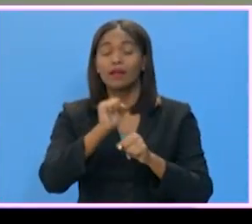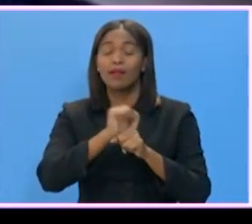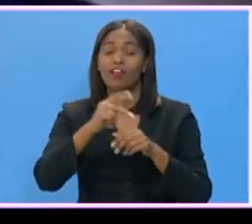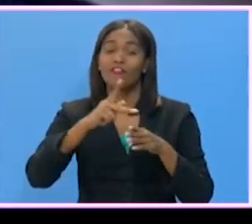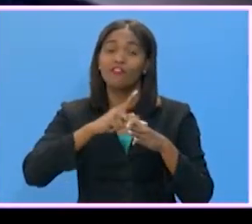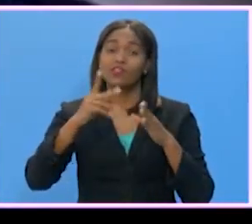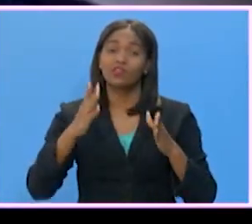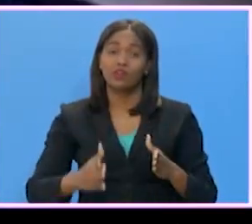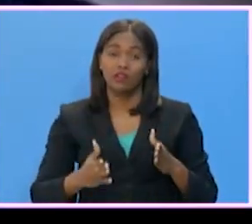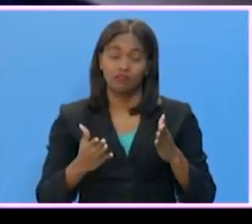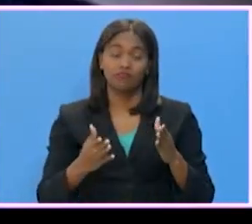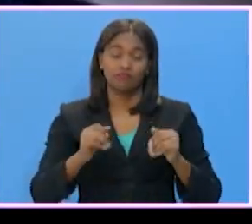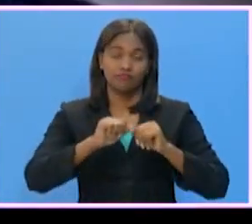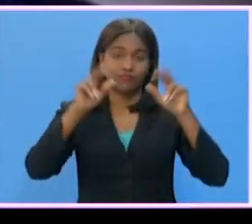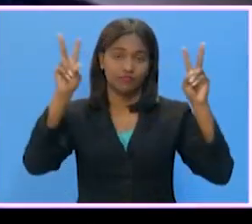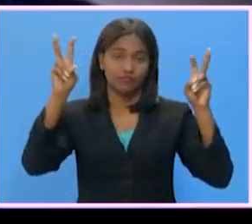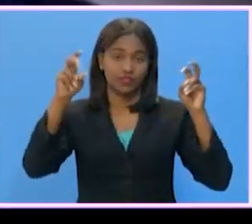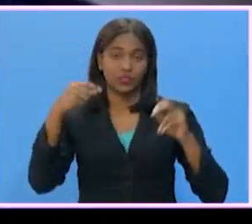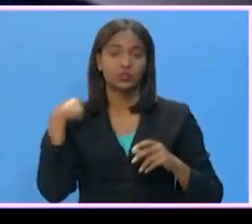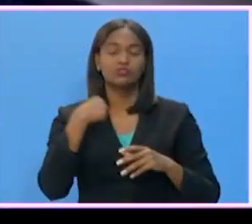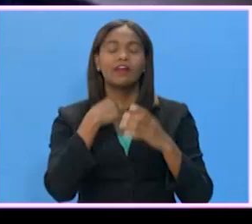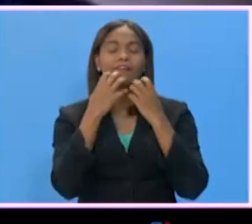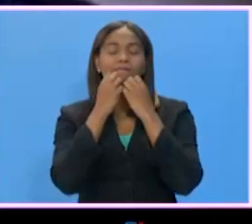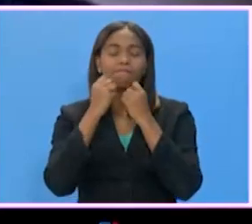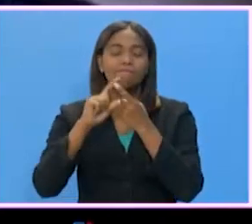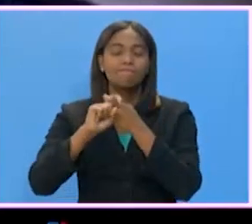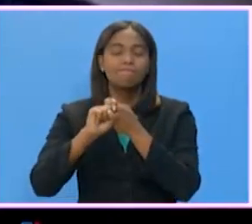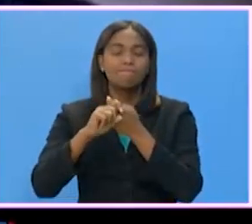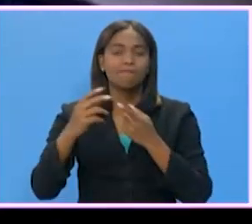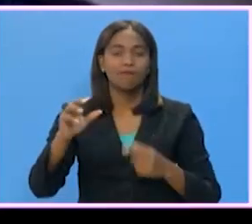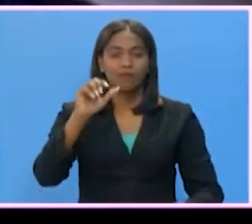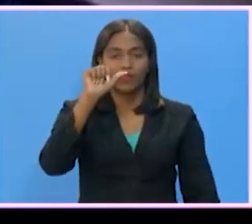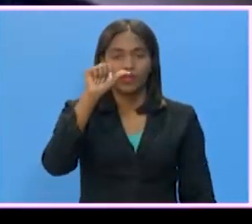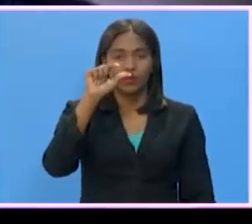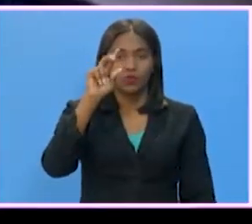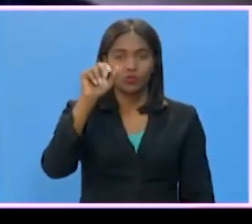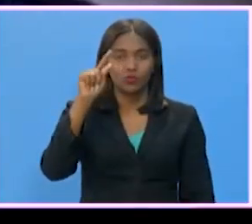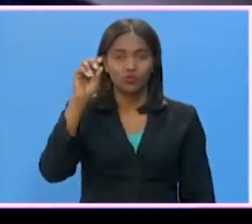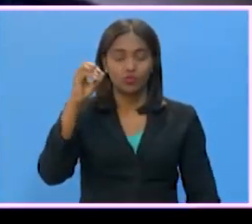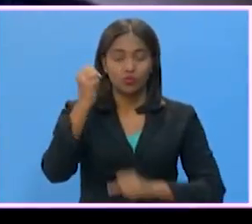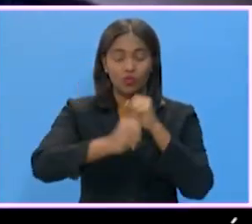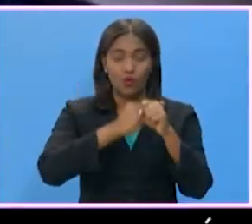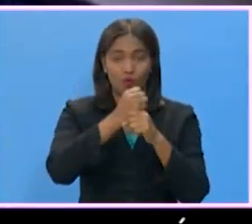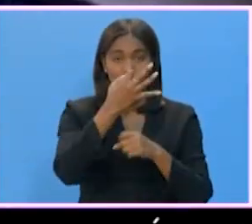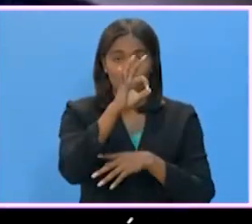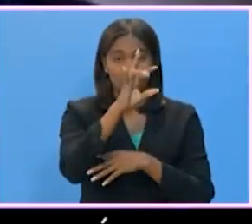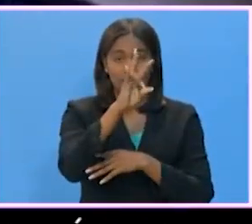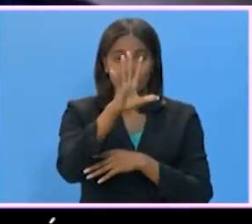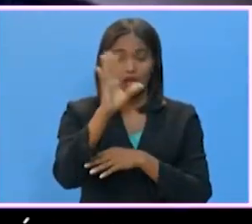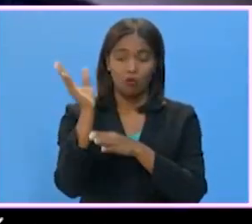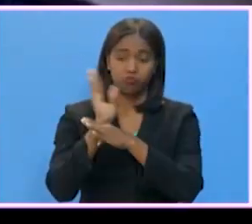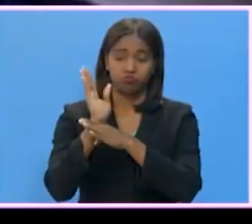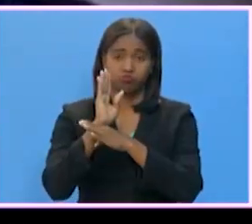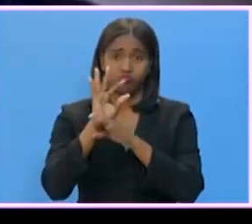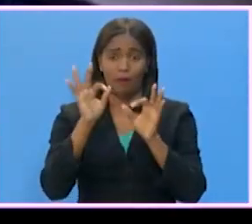calidad humana. Cito, nuestro querido amigo Augusto Guerrero, quien desde 1975 fue productor de importantes y